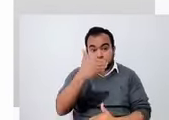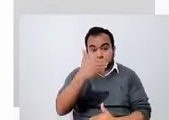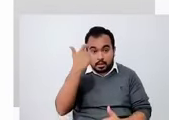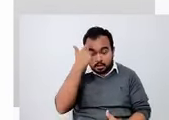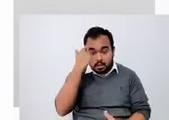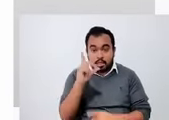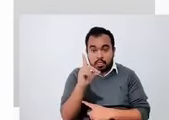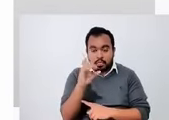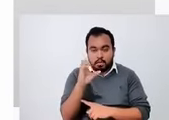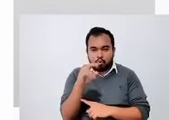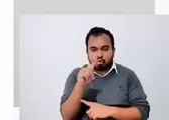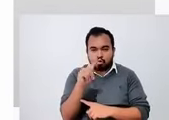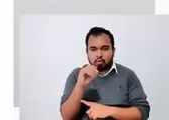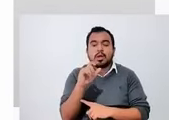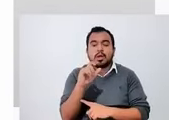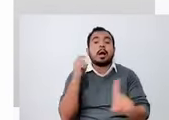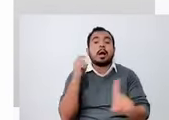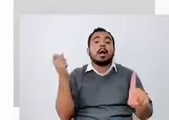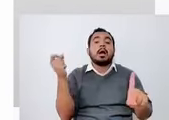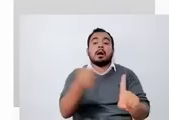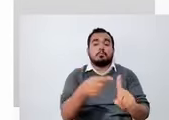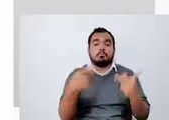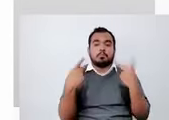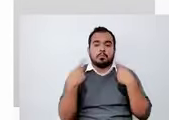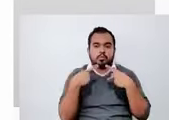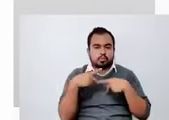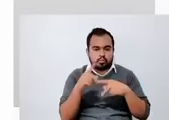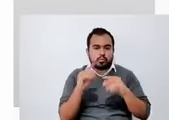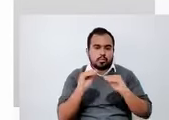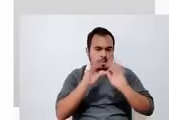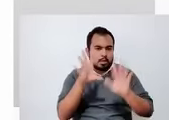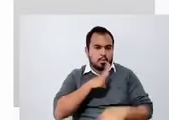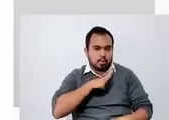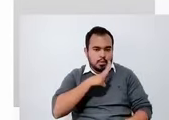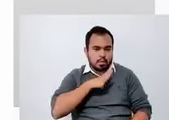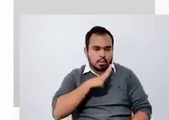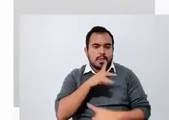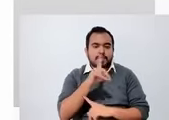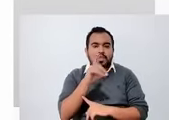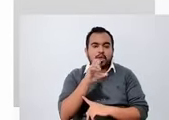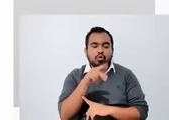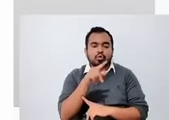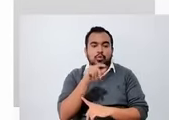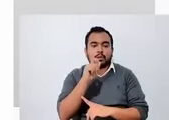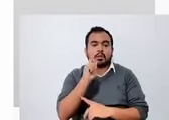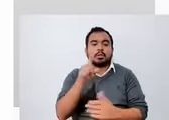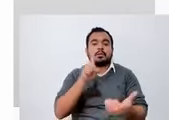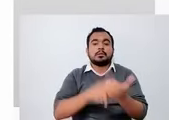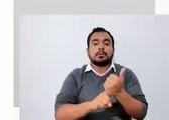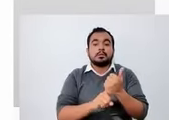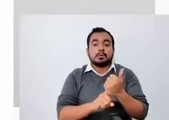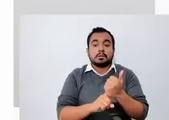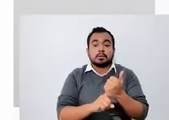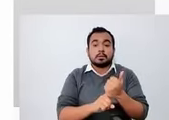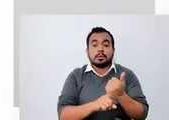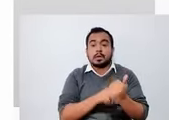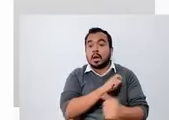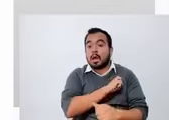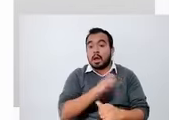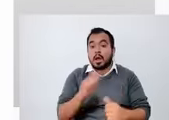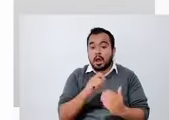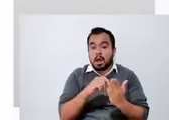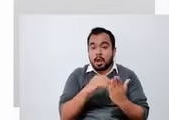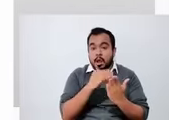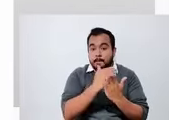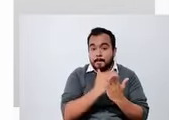ver con el merecimiento de las personas. Por lo tanto, claro que puede haber deontología sin merecimiento. Lo mismo ocurre con los límites cualitativos de las penas. Si me mandan 2